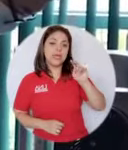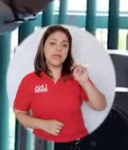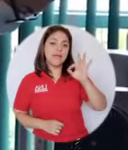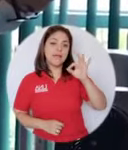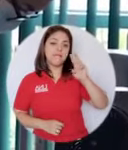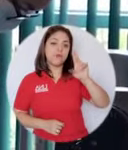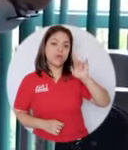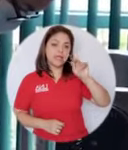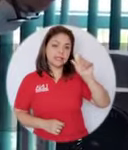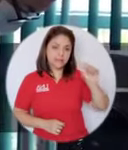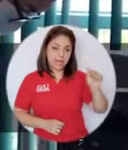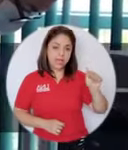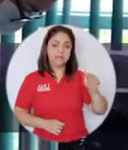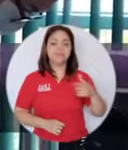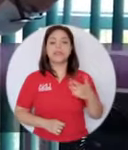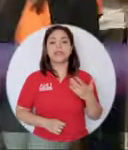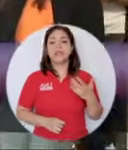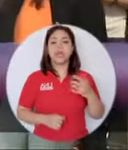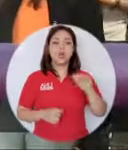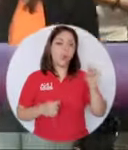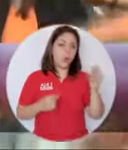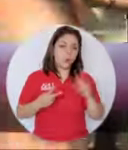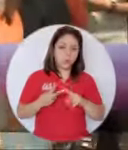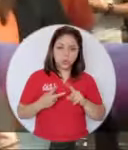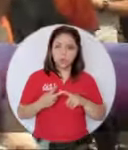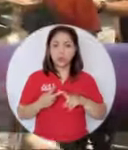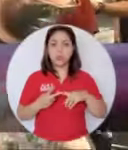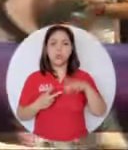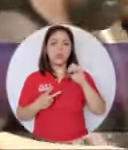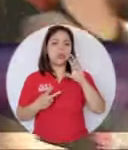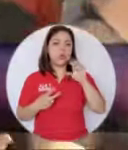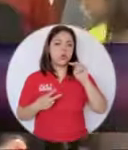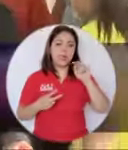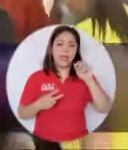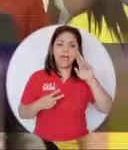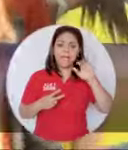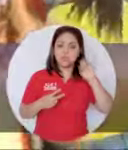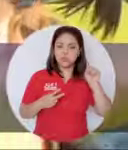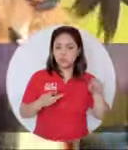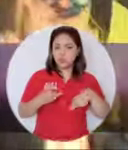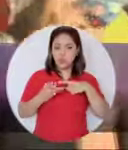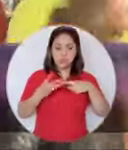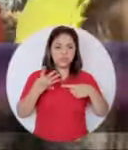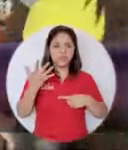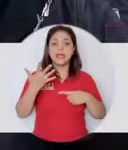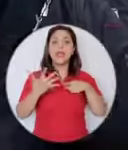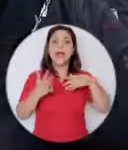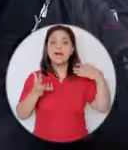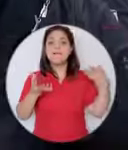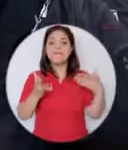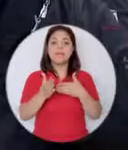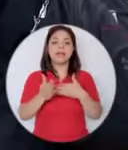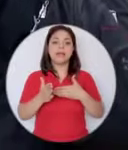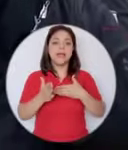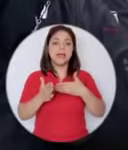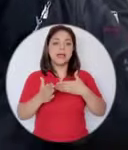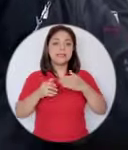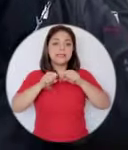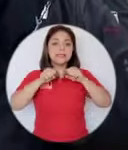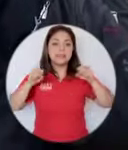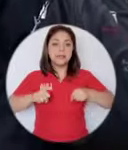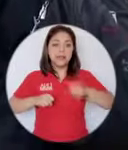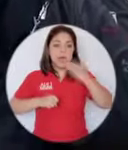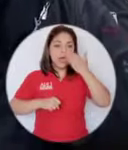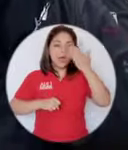los metaneumovirus y todos estos virus que son de tipo respiratorio afectan el sistema respiratorio, nada más. Pero COVID